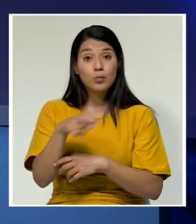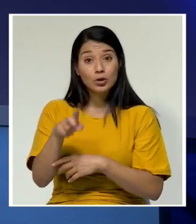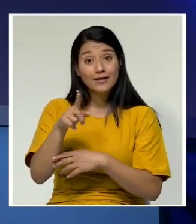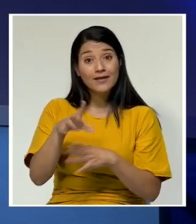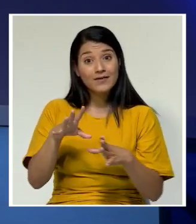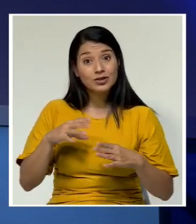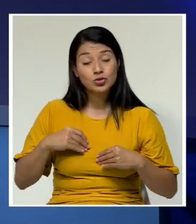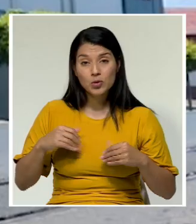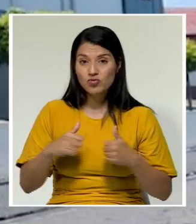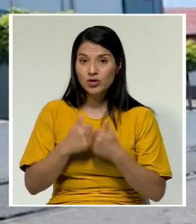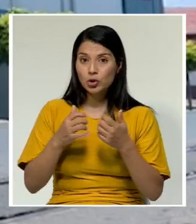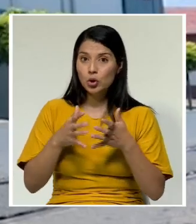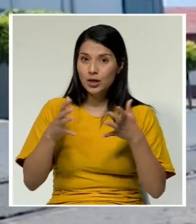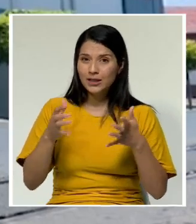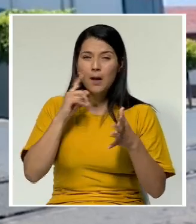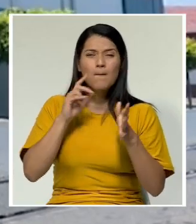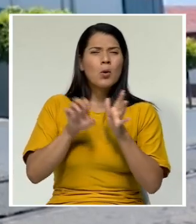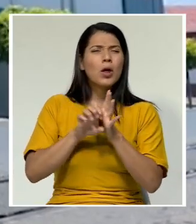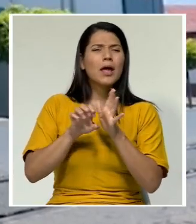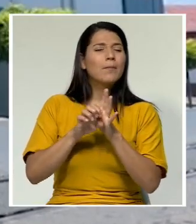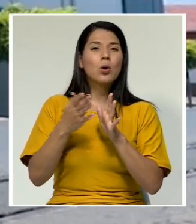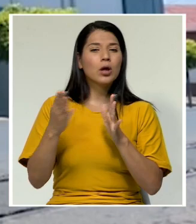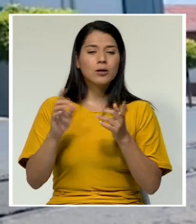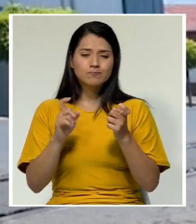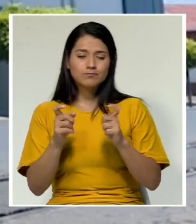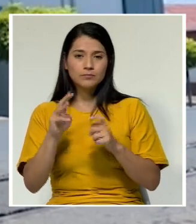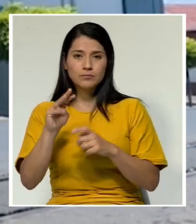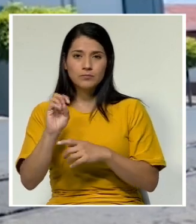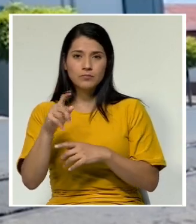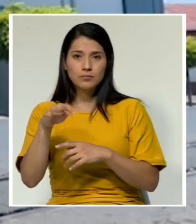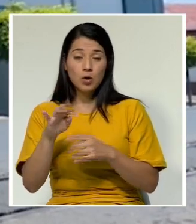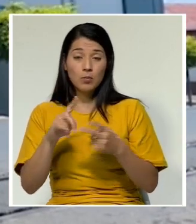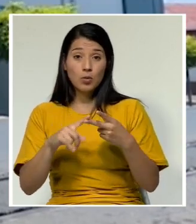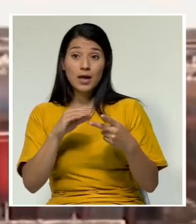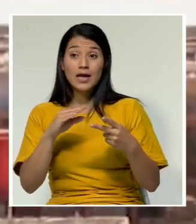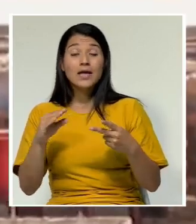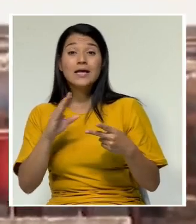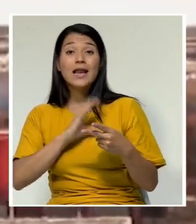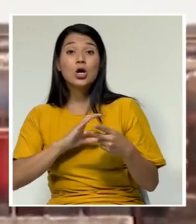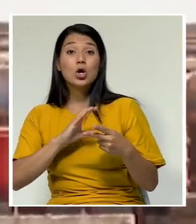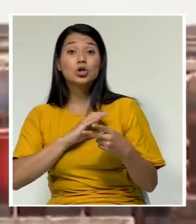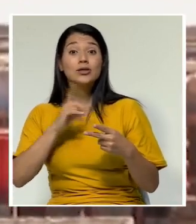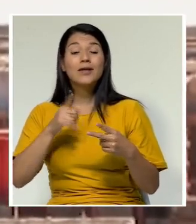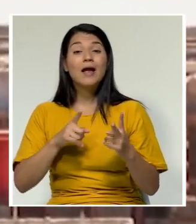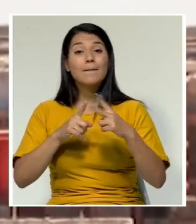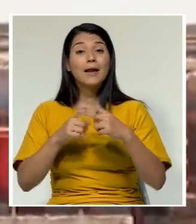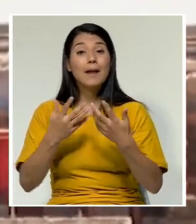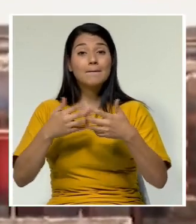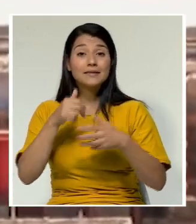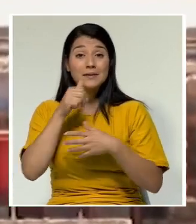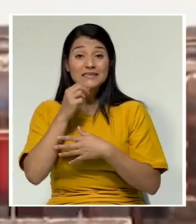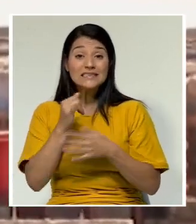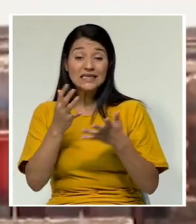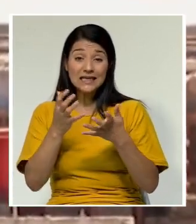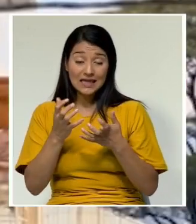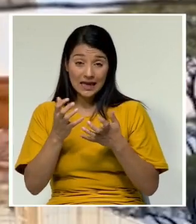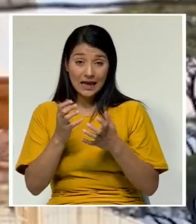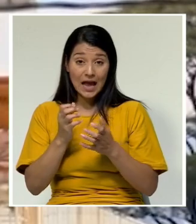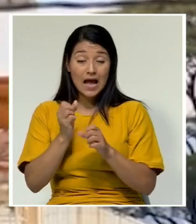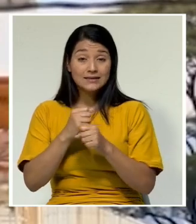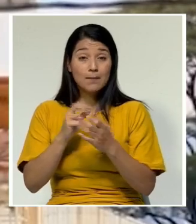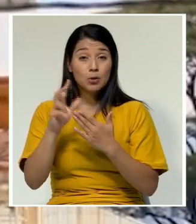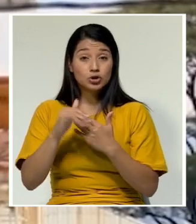de interés y el tipo de cambio. Las nuevas autoridades de transporte deberán asumir grandes retos como la reestructuración del MOP